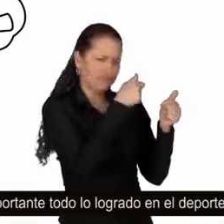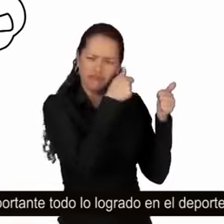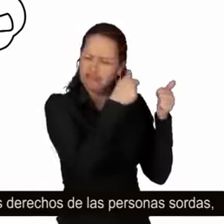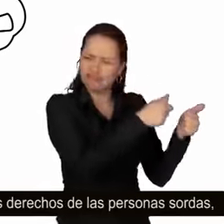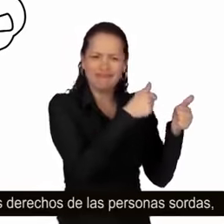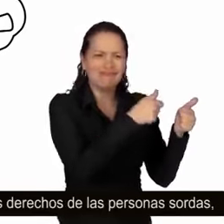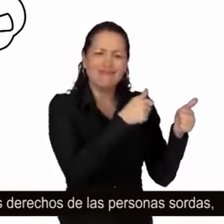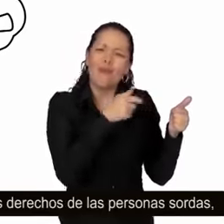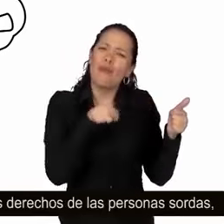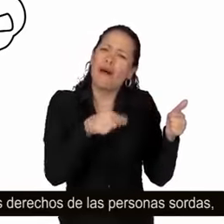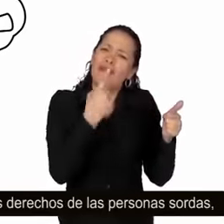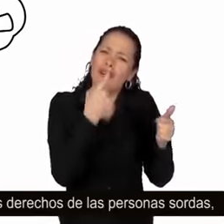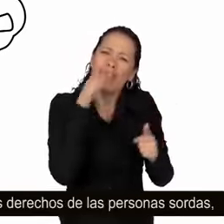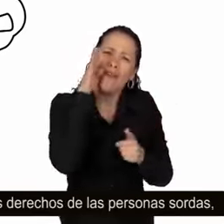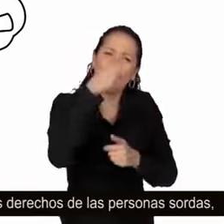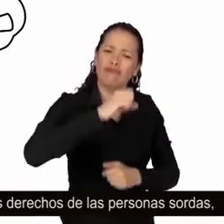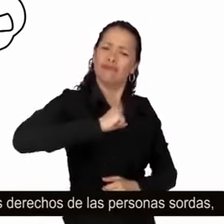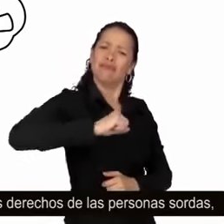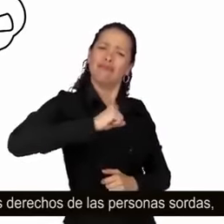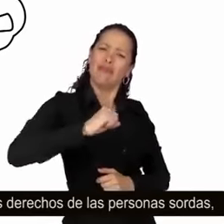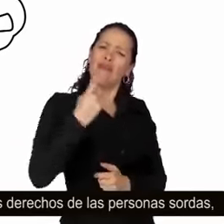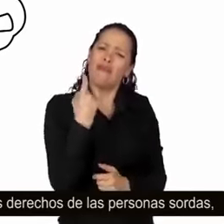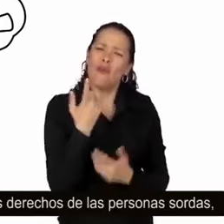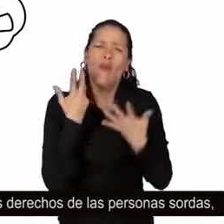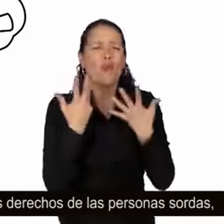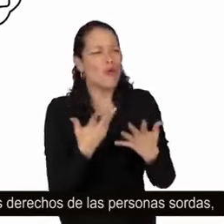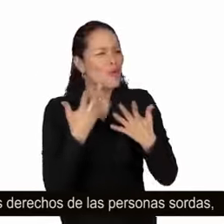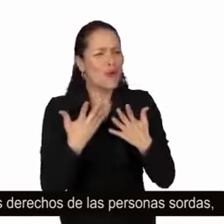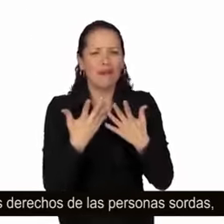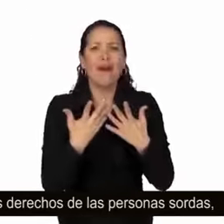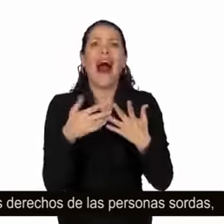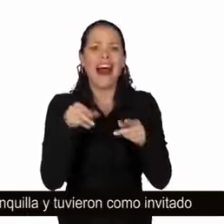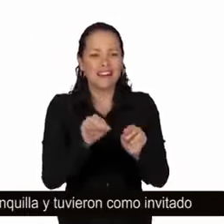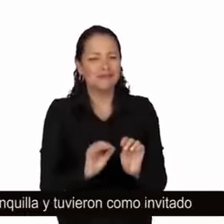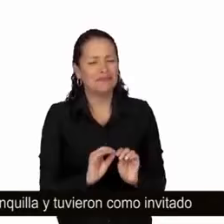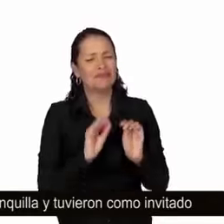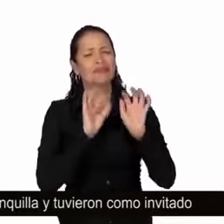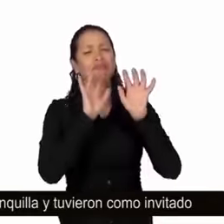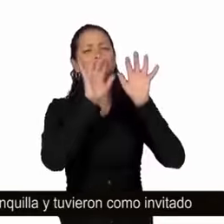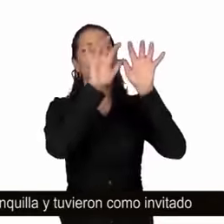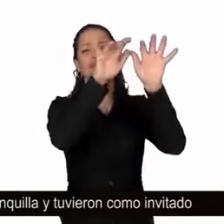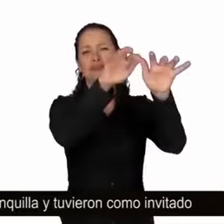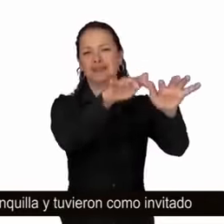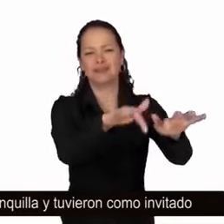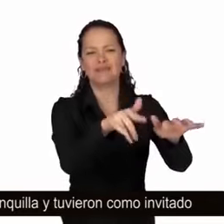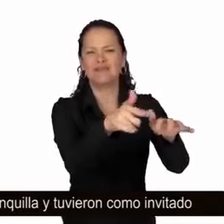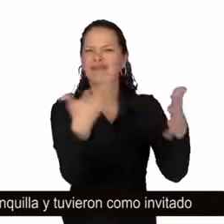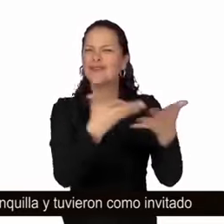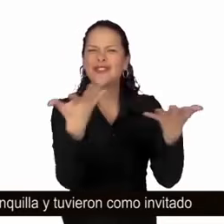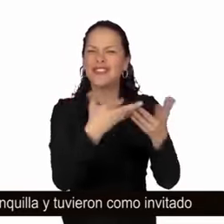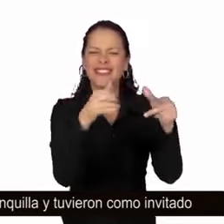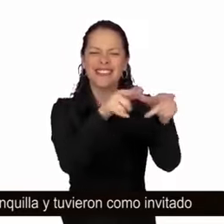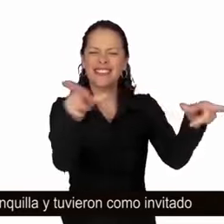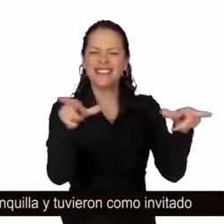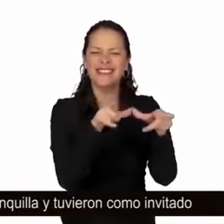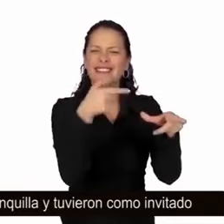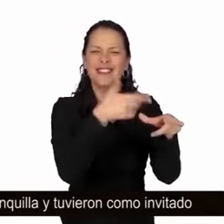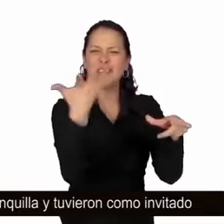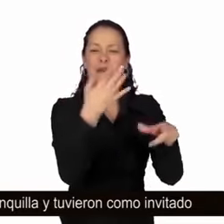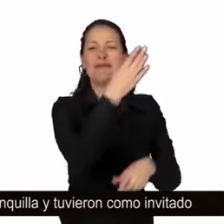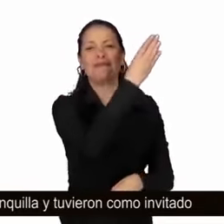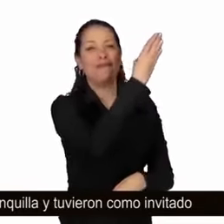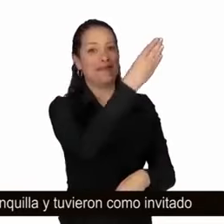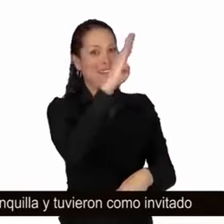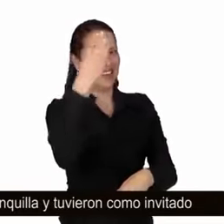el deporte, seguía haciendo falta gestionar sobre los derechos de las personas sordas. Por esta razón, se reunieron en